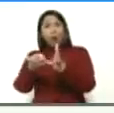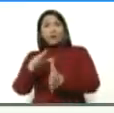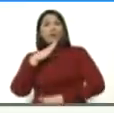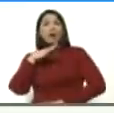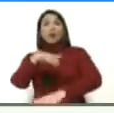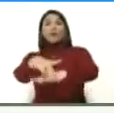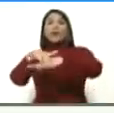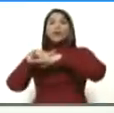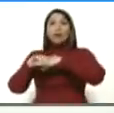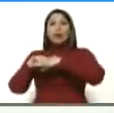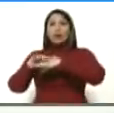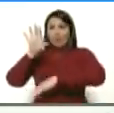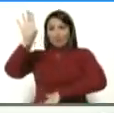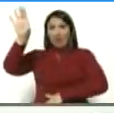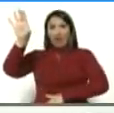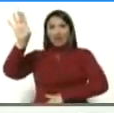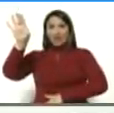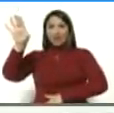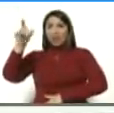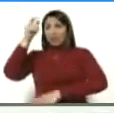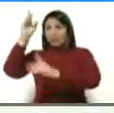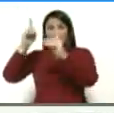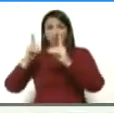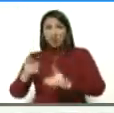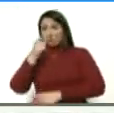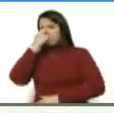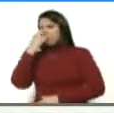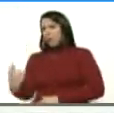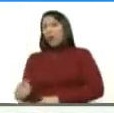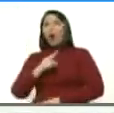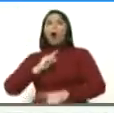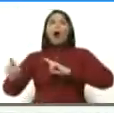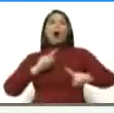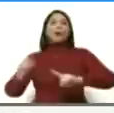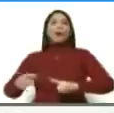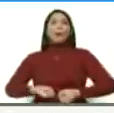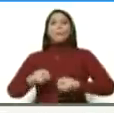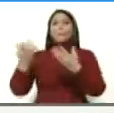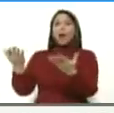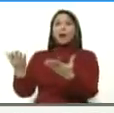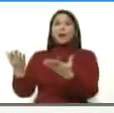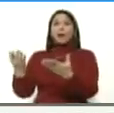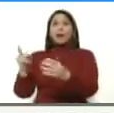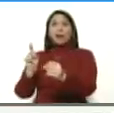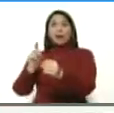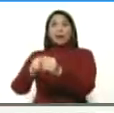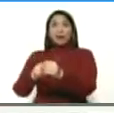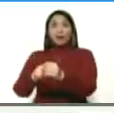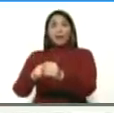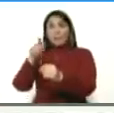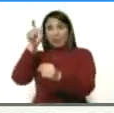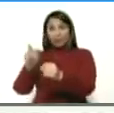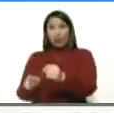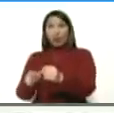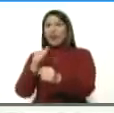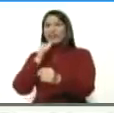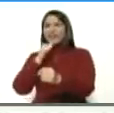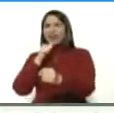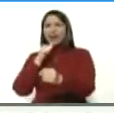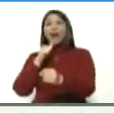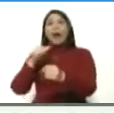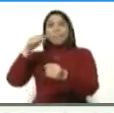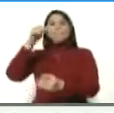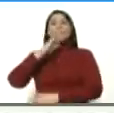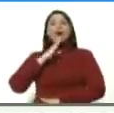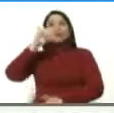Banco de Inglaterra decidió desatender las órdenes que le está dando su cliente, el Banco Central de